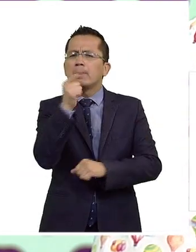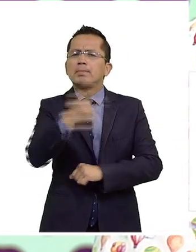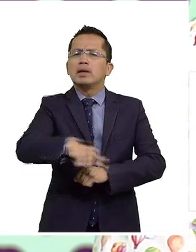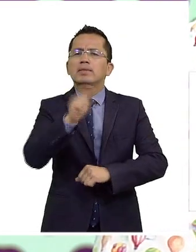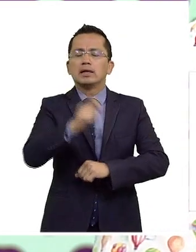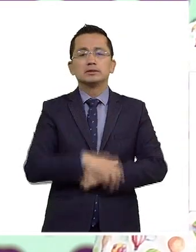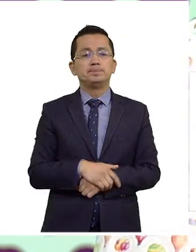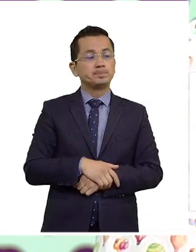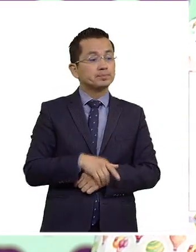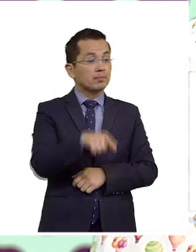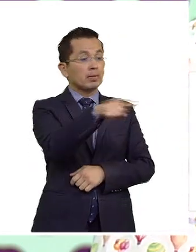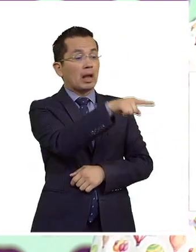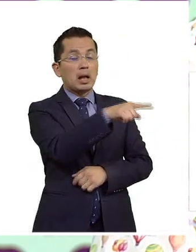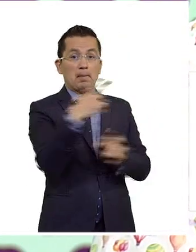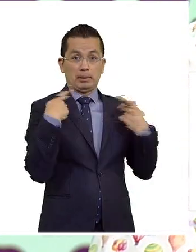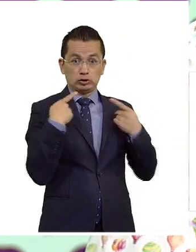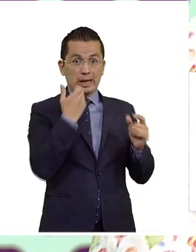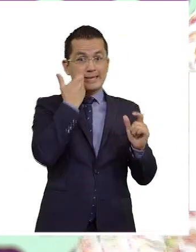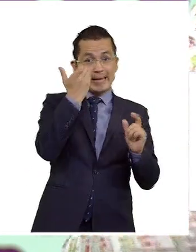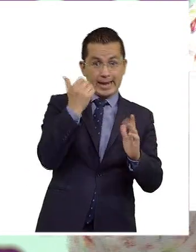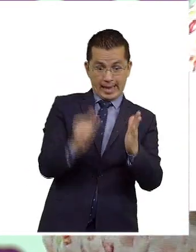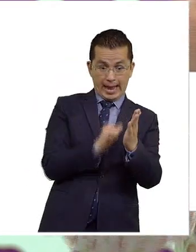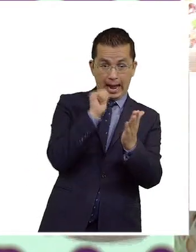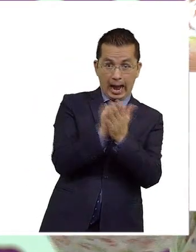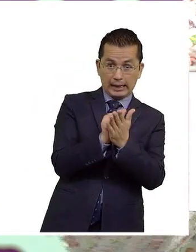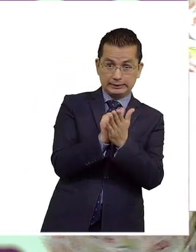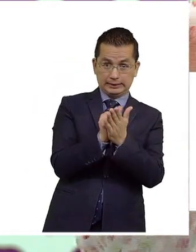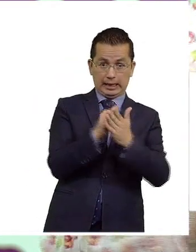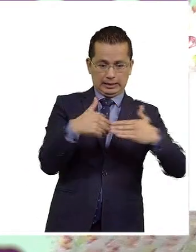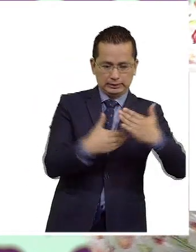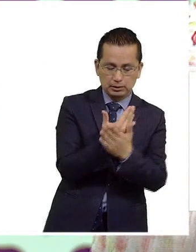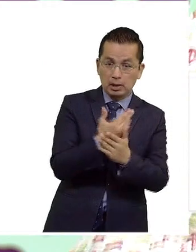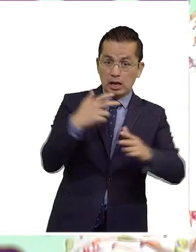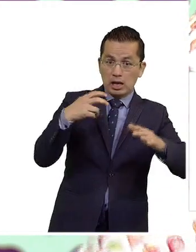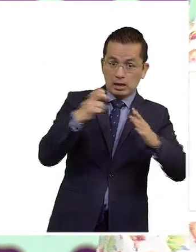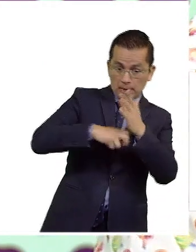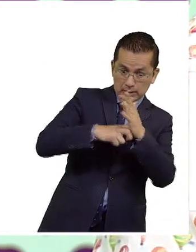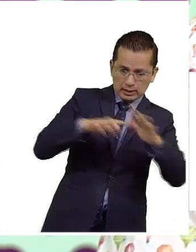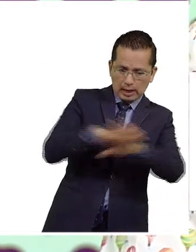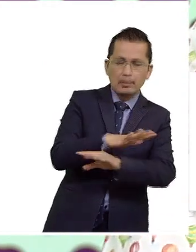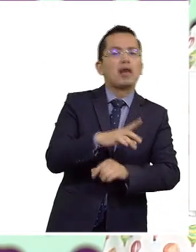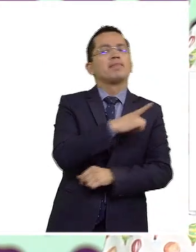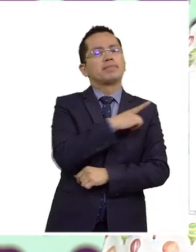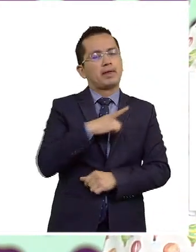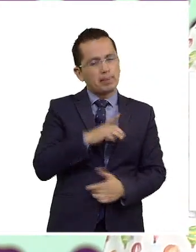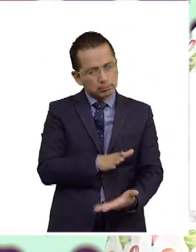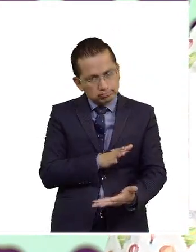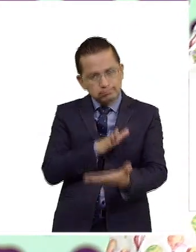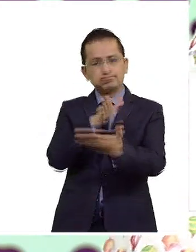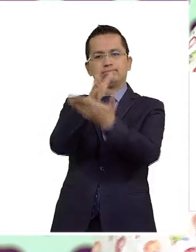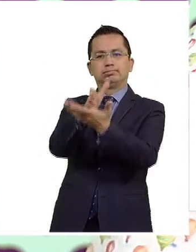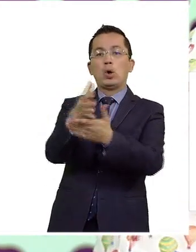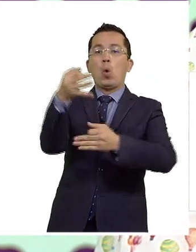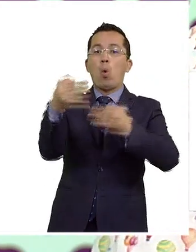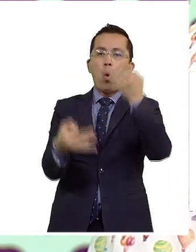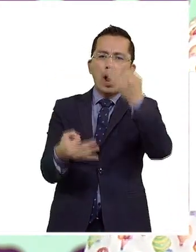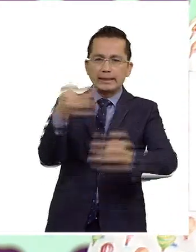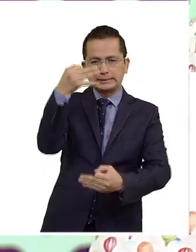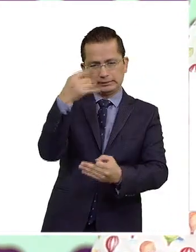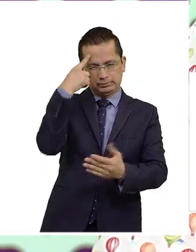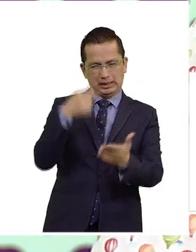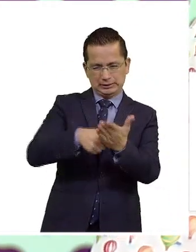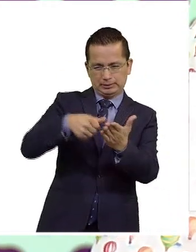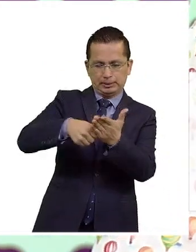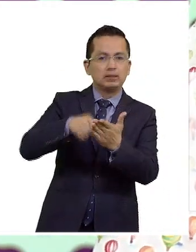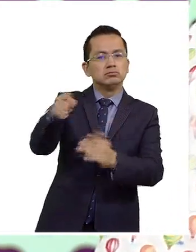de un proceso administrativo, es decir, yendo al juez del registro civil y solicitándolo. Pero, para mayores de edad. Pero hay un requisito. Bueno, hay